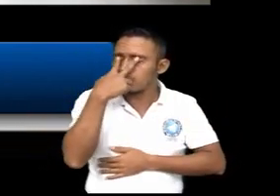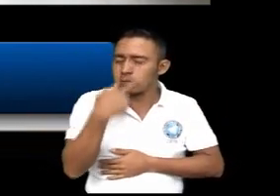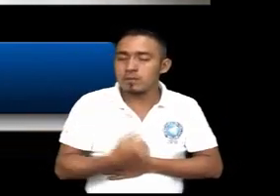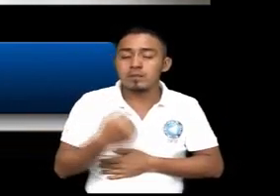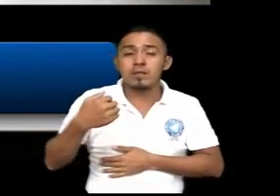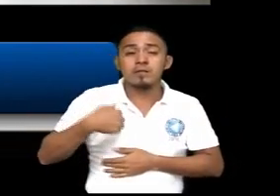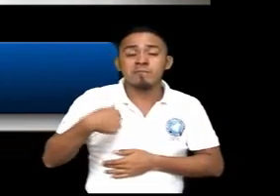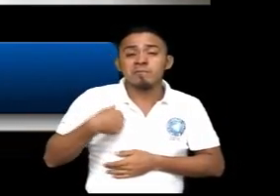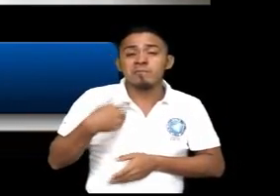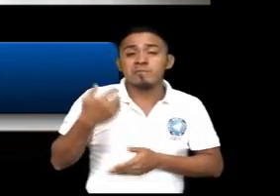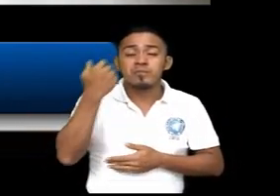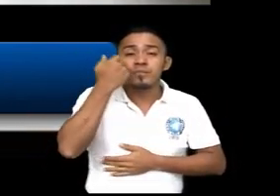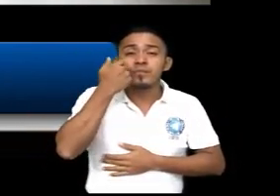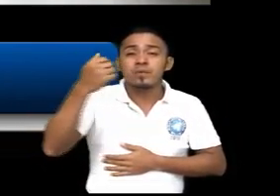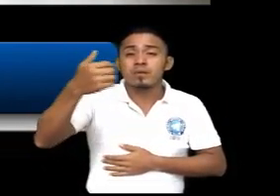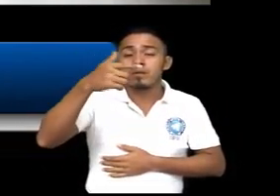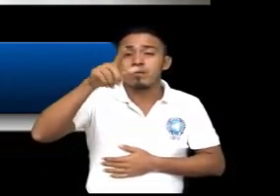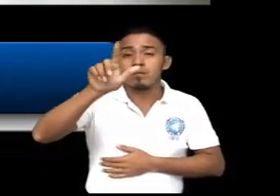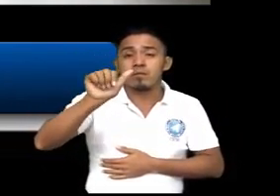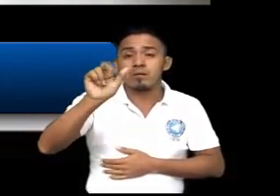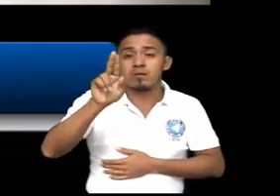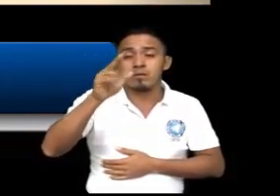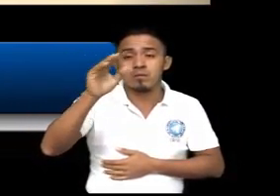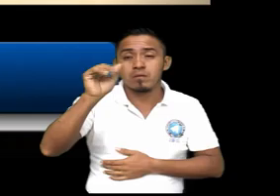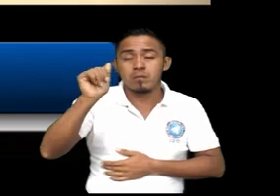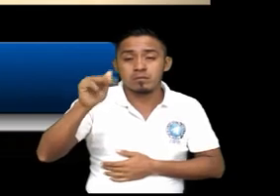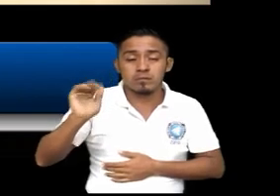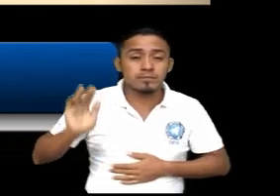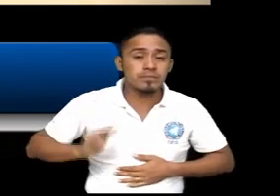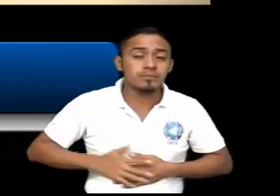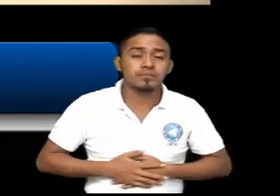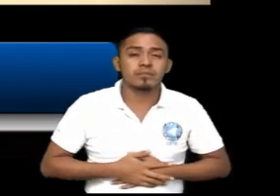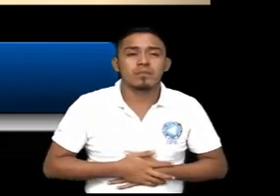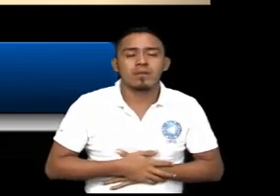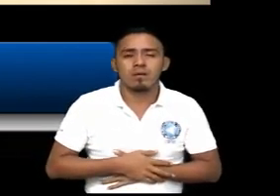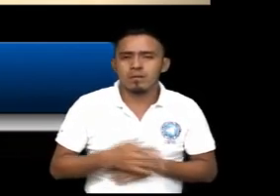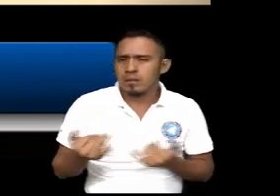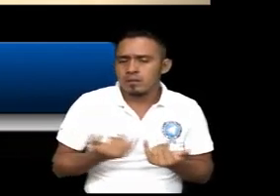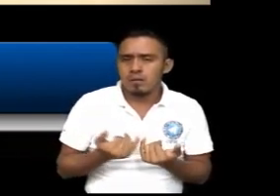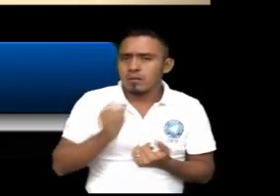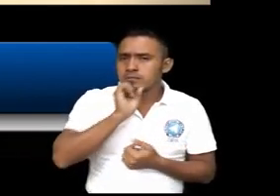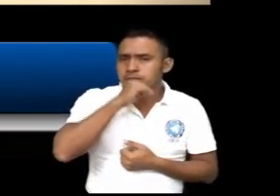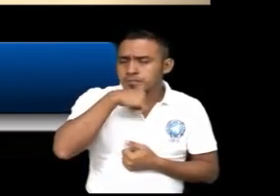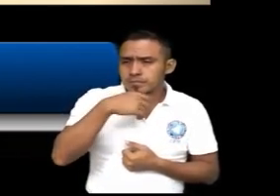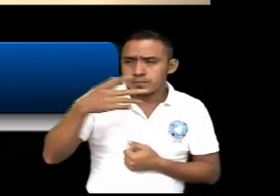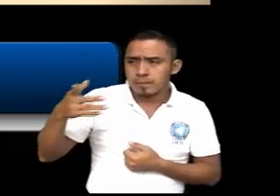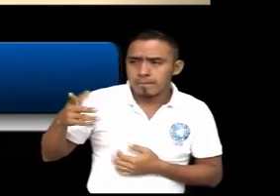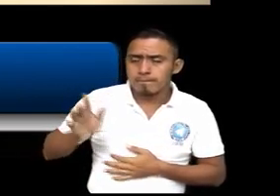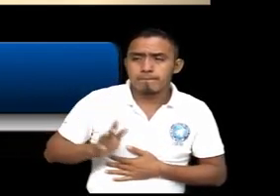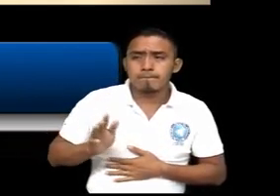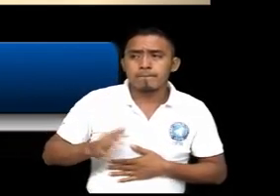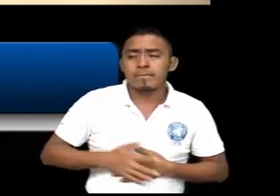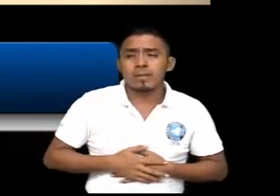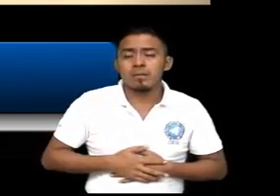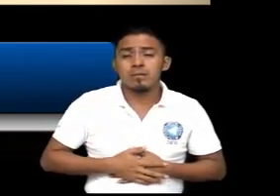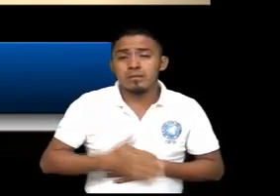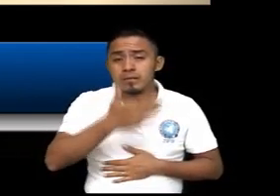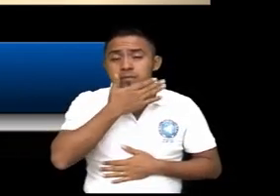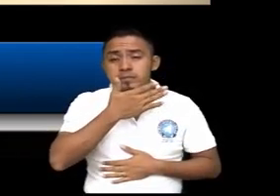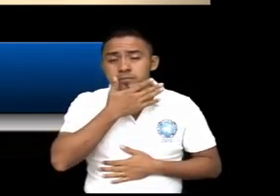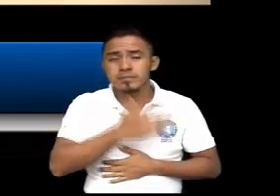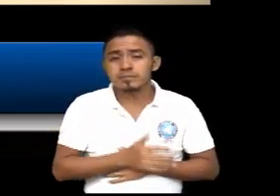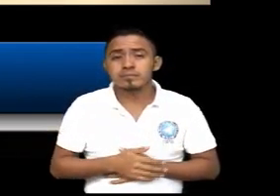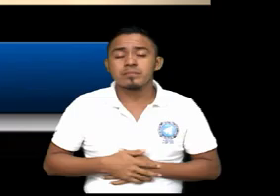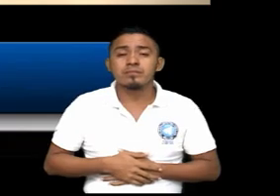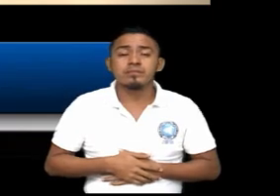una persona que tiene glaucoma? Obviamente si es también de la tercera edad, por ejemplo, ¿dificulta más esta